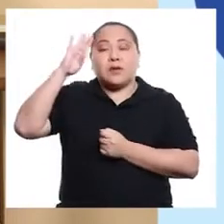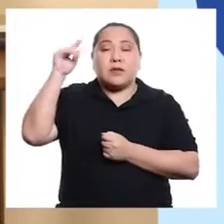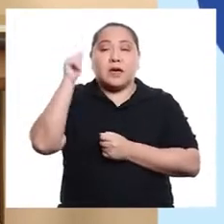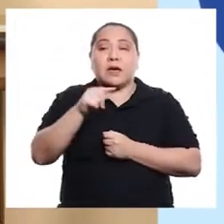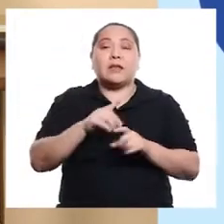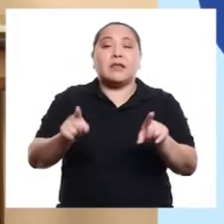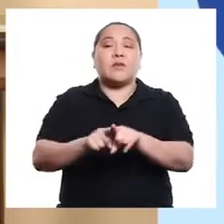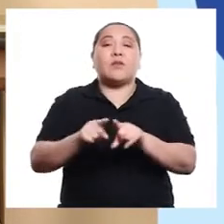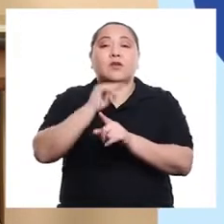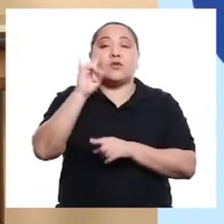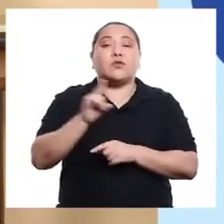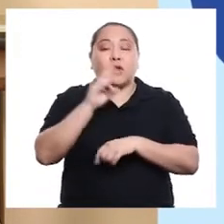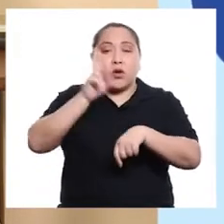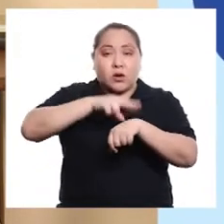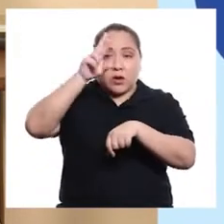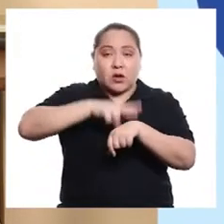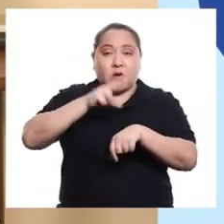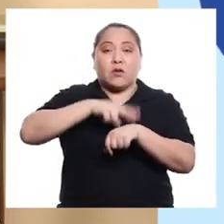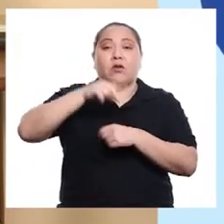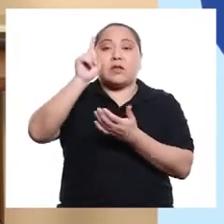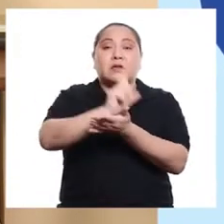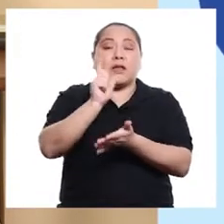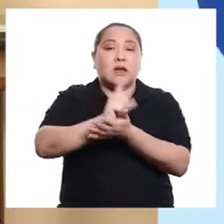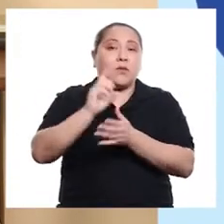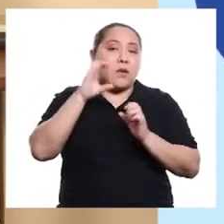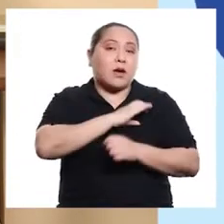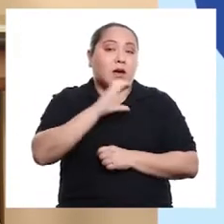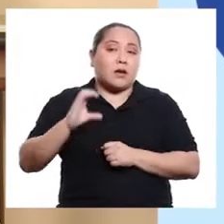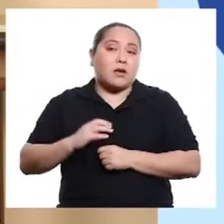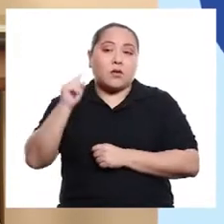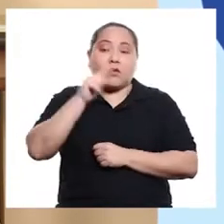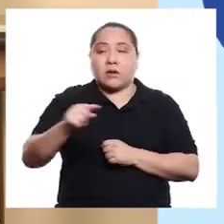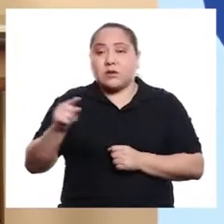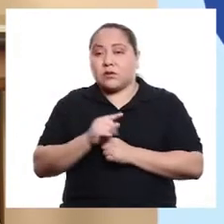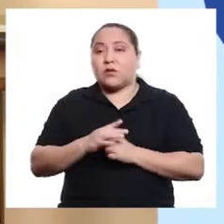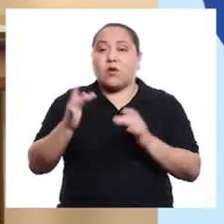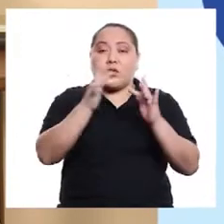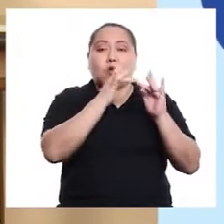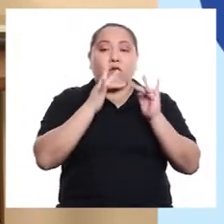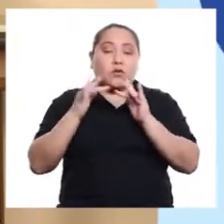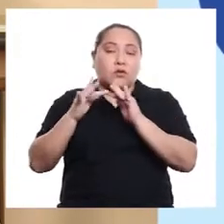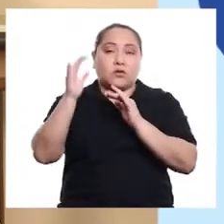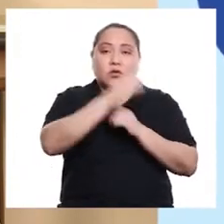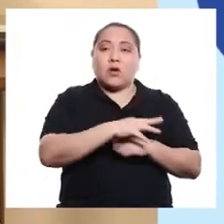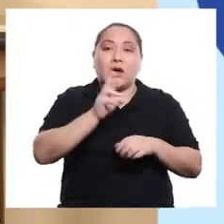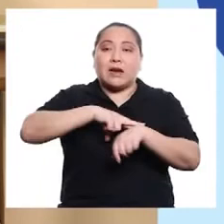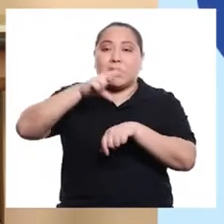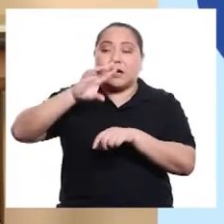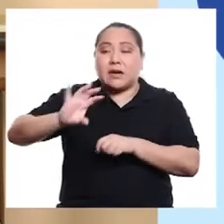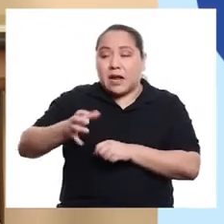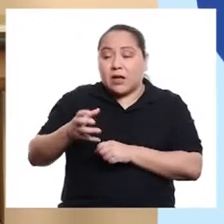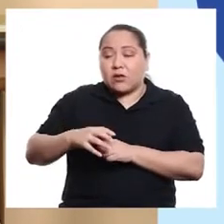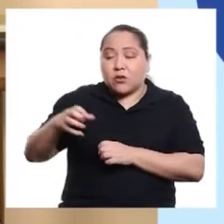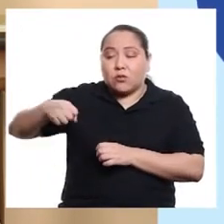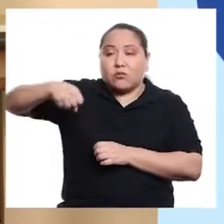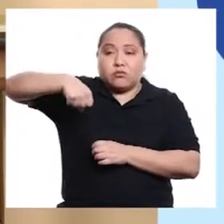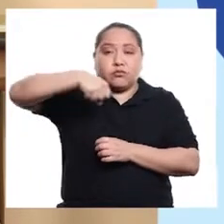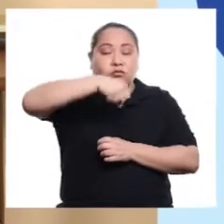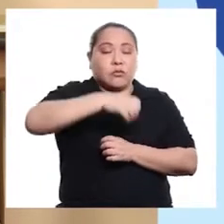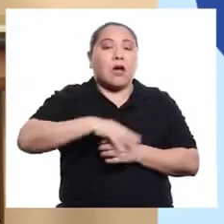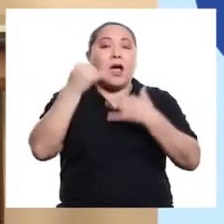o SIPCO, también es utilizado por las regiones policiales de Lima y Callao, mediante la conexión de radios